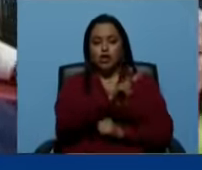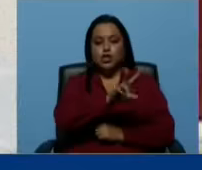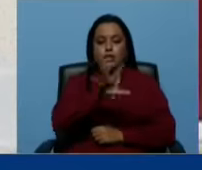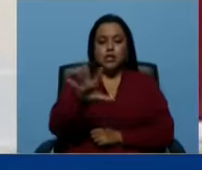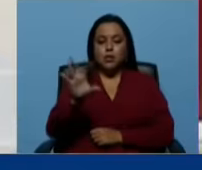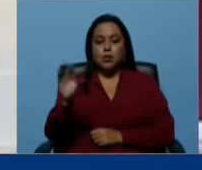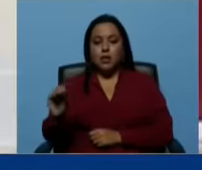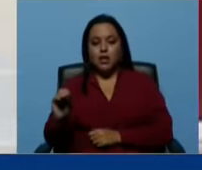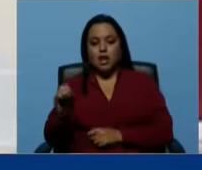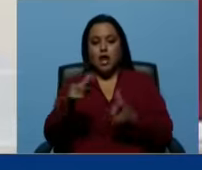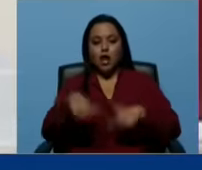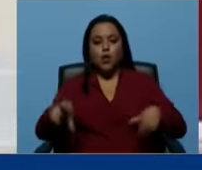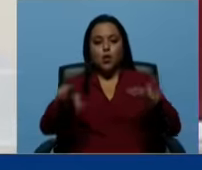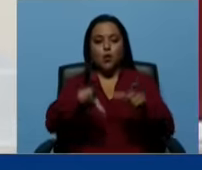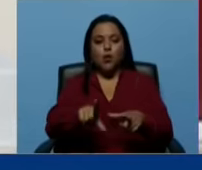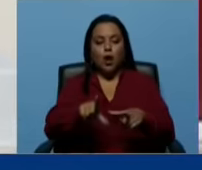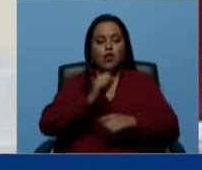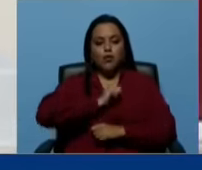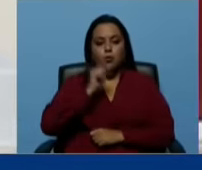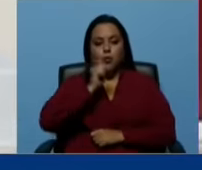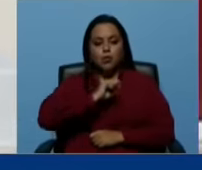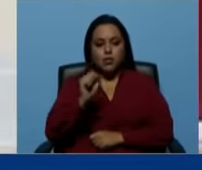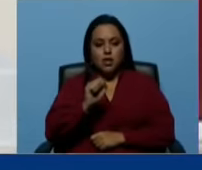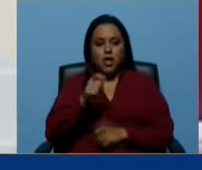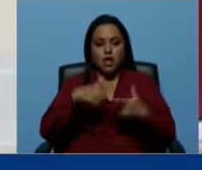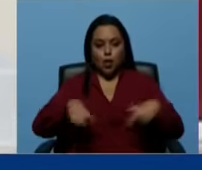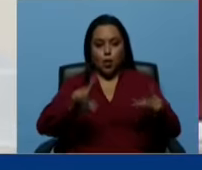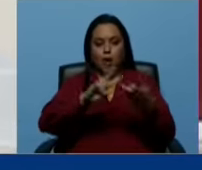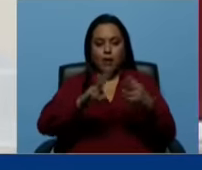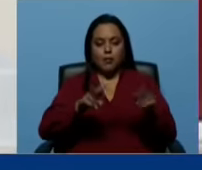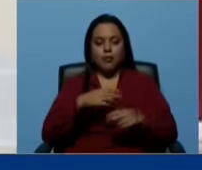250 módulos policiales de los cuadrantes de paz.